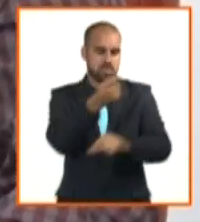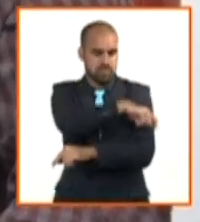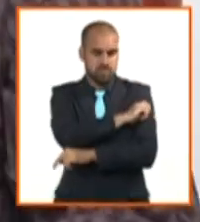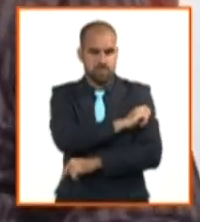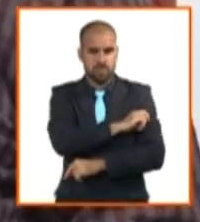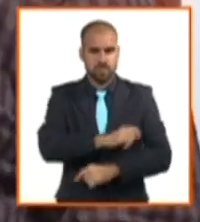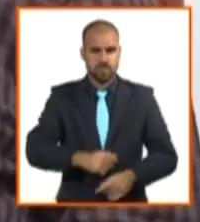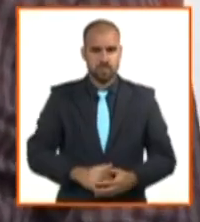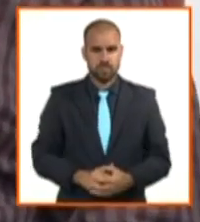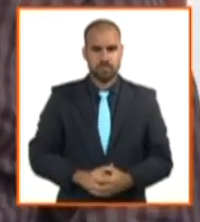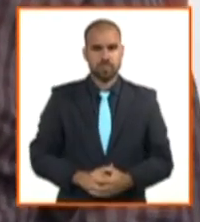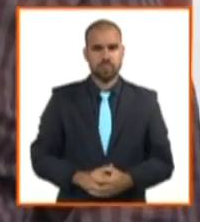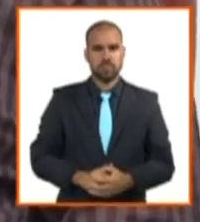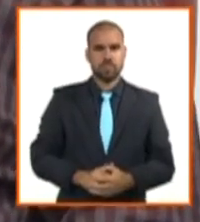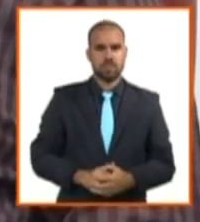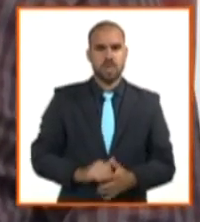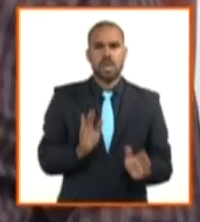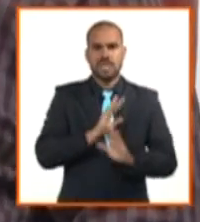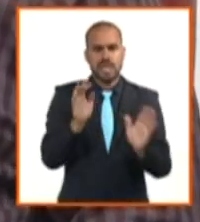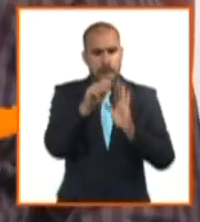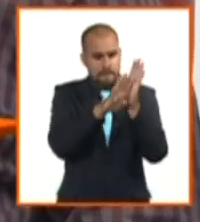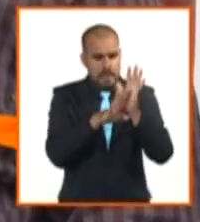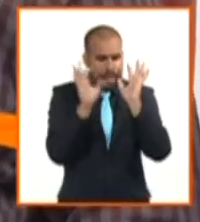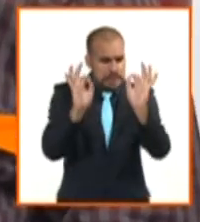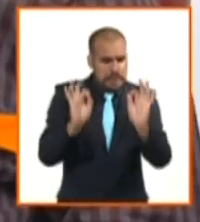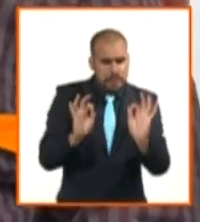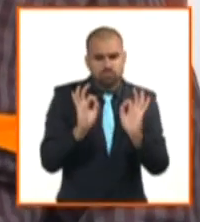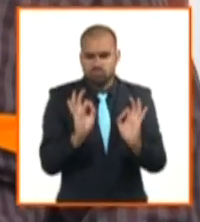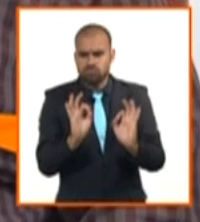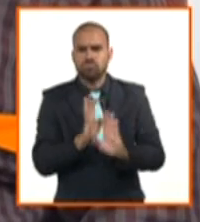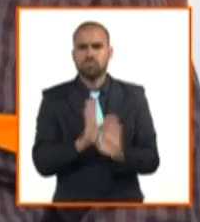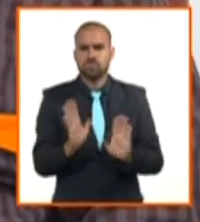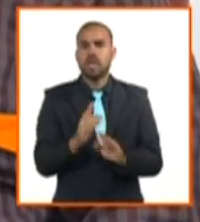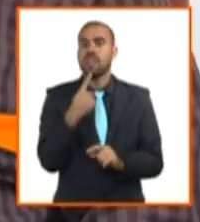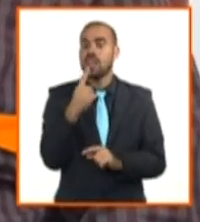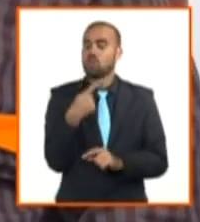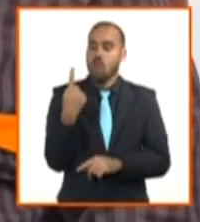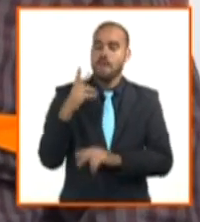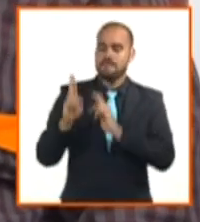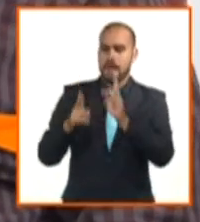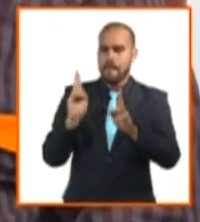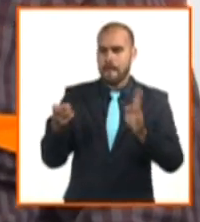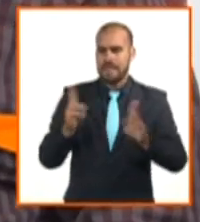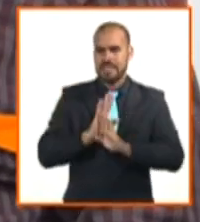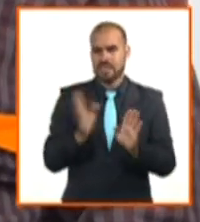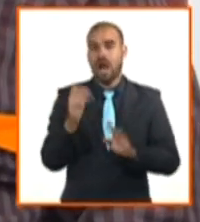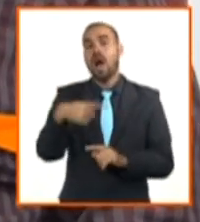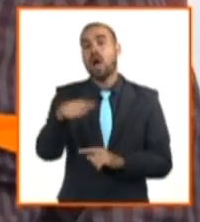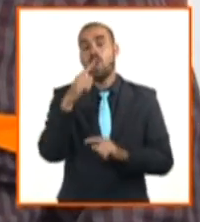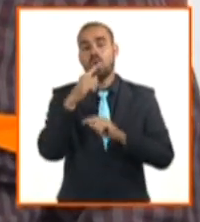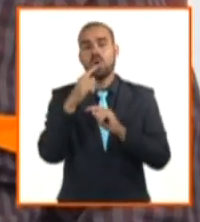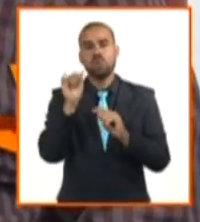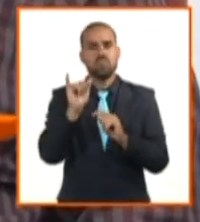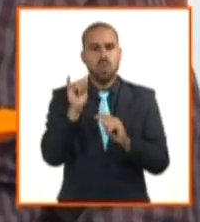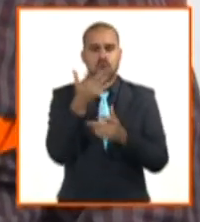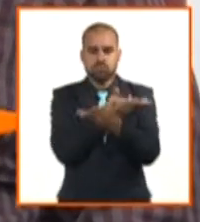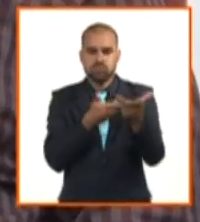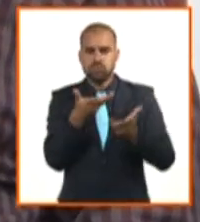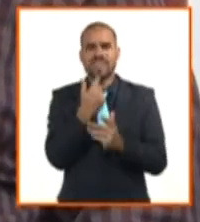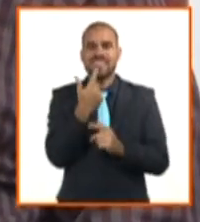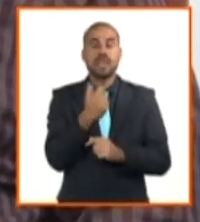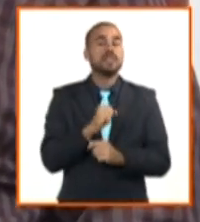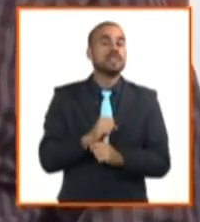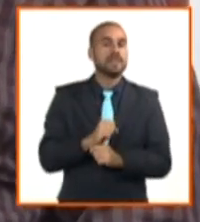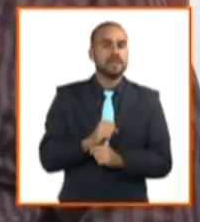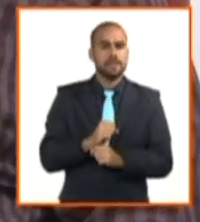todos los medidas y no sólo bien dando a nadie lo habían consultado hay una cantidad de servicios que hoy